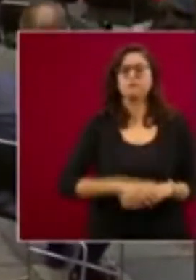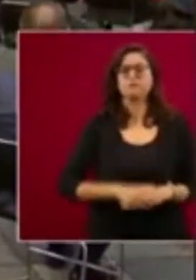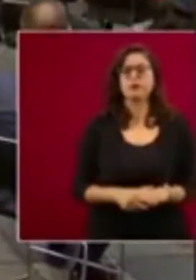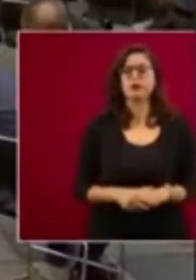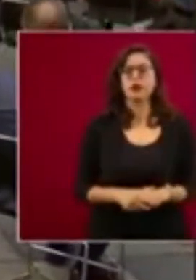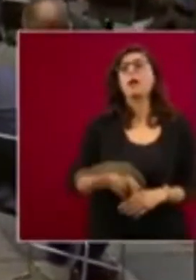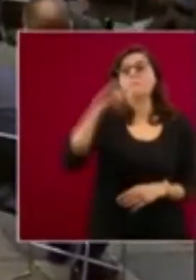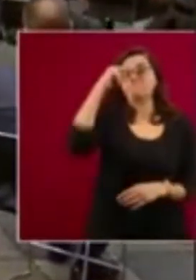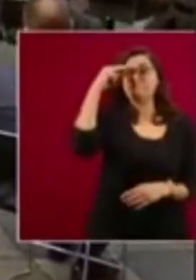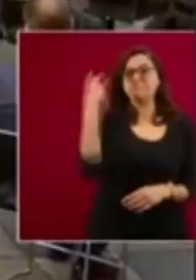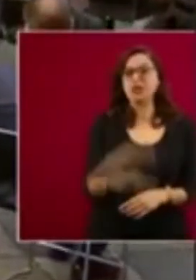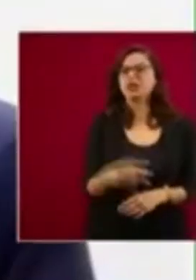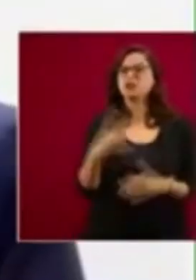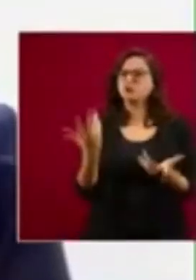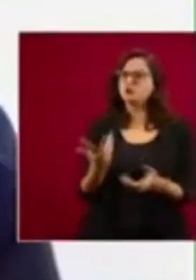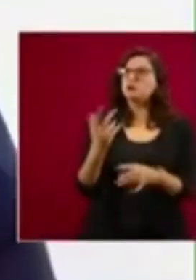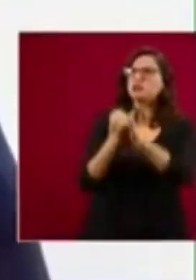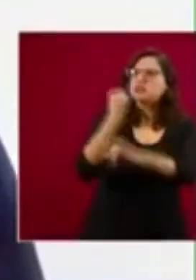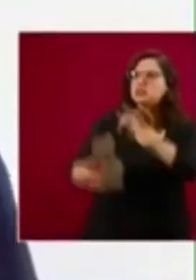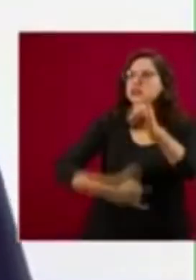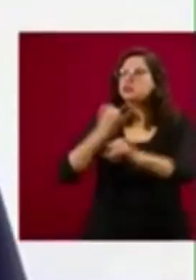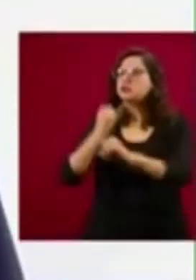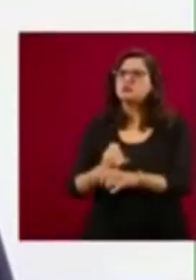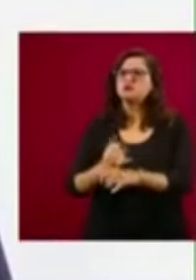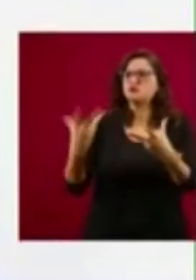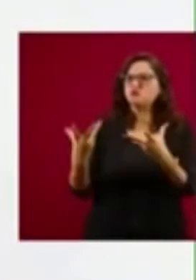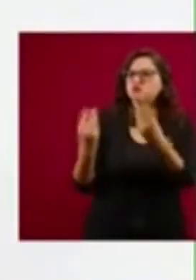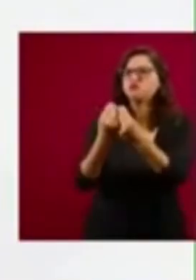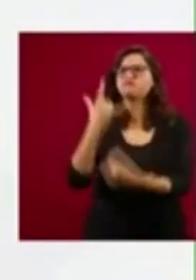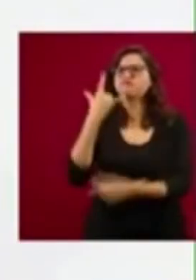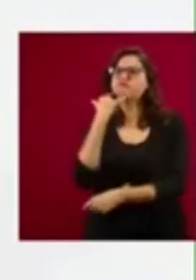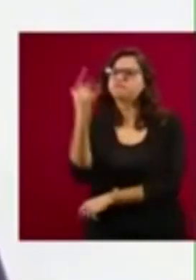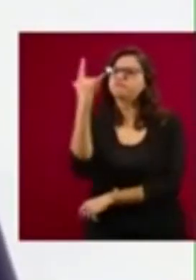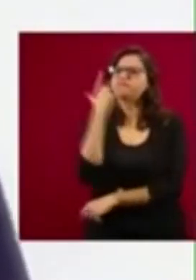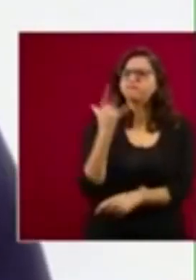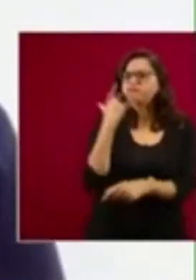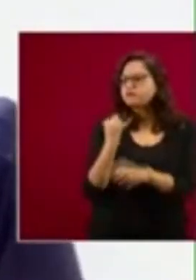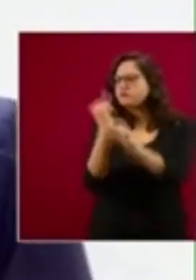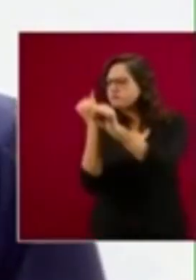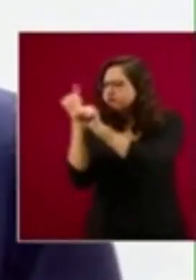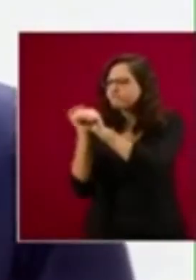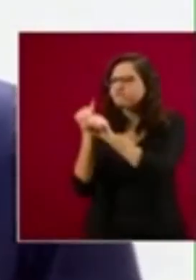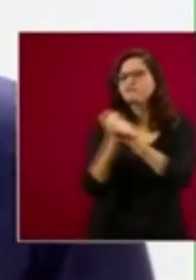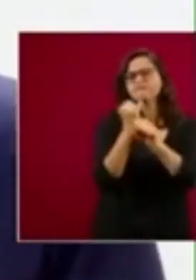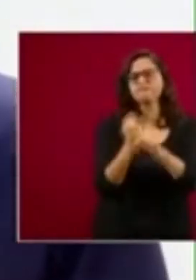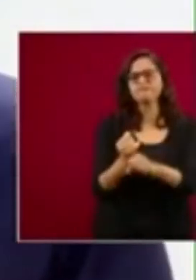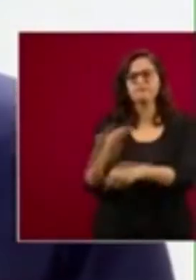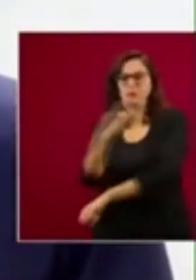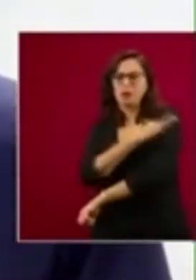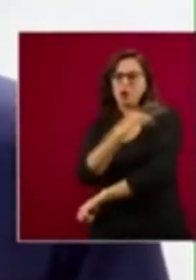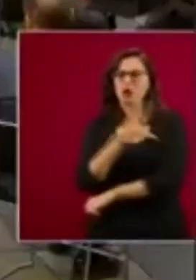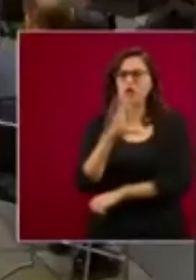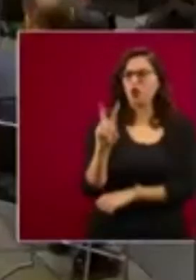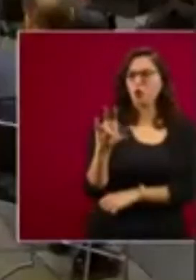que hay similitudes, pero también se vale que haya estos esfuerzos. El